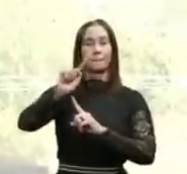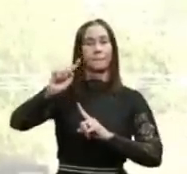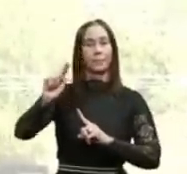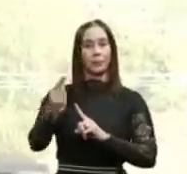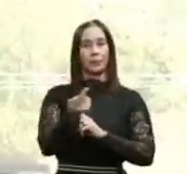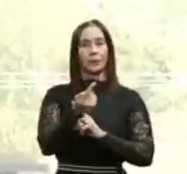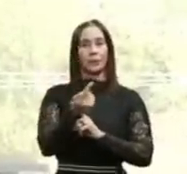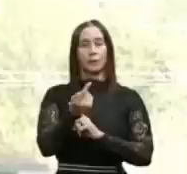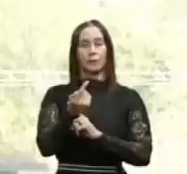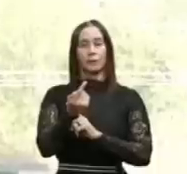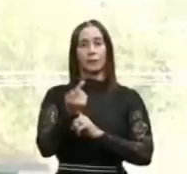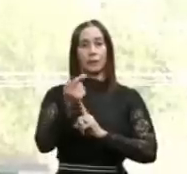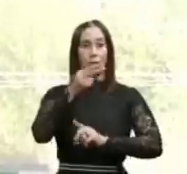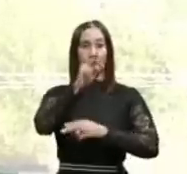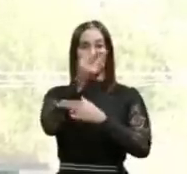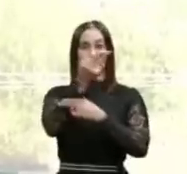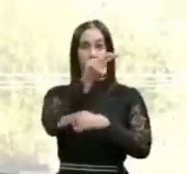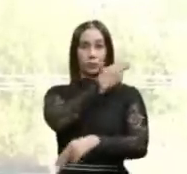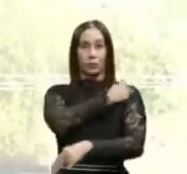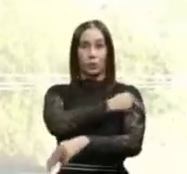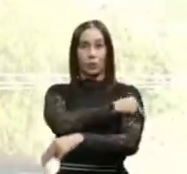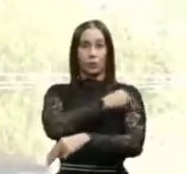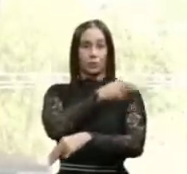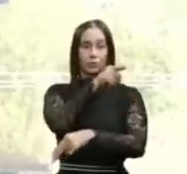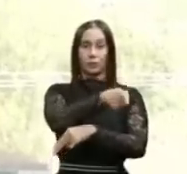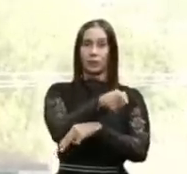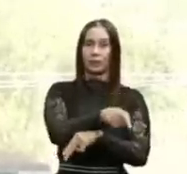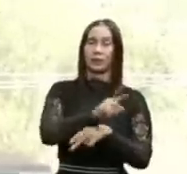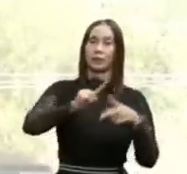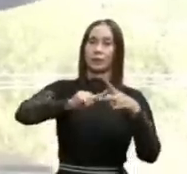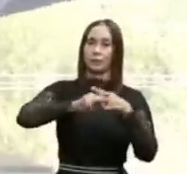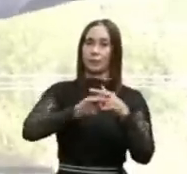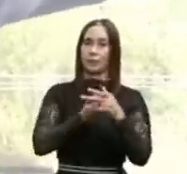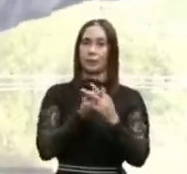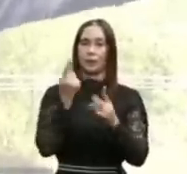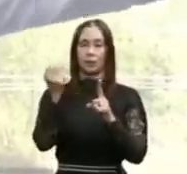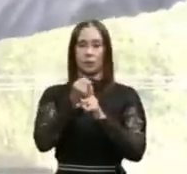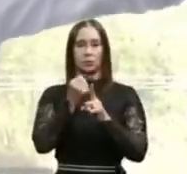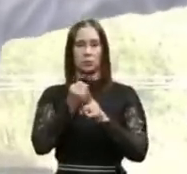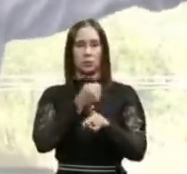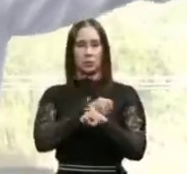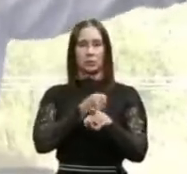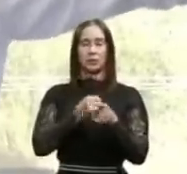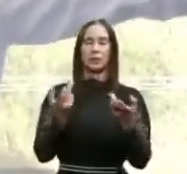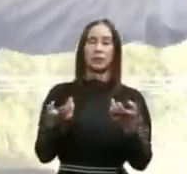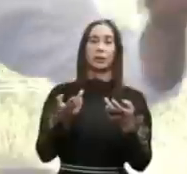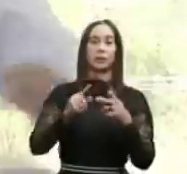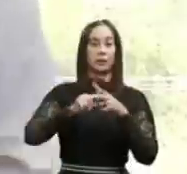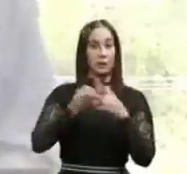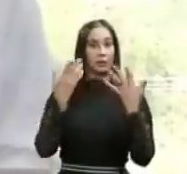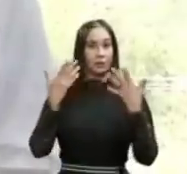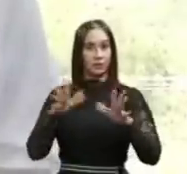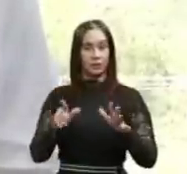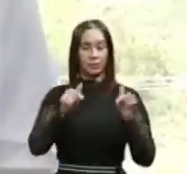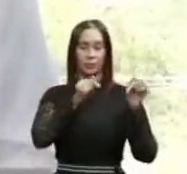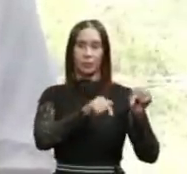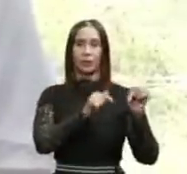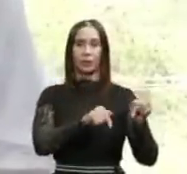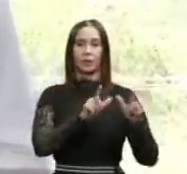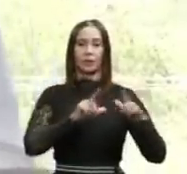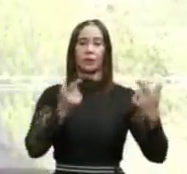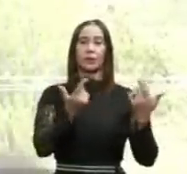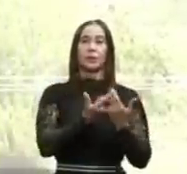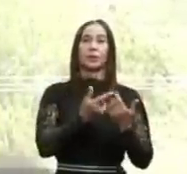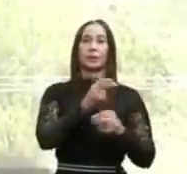el primer unidad hospitalaria de traumas del sur, que le dimos la primer Picasso hace unos meses, aquí en los terrenos